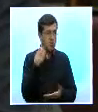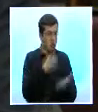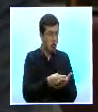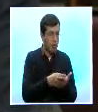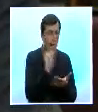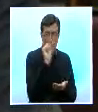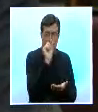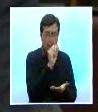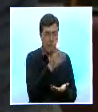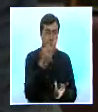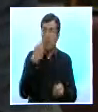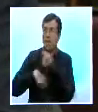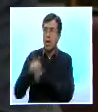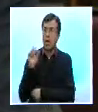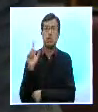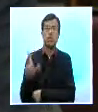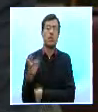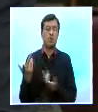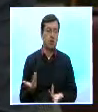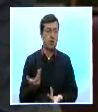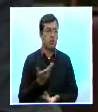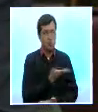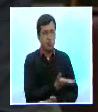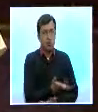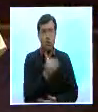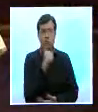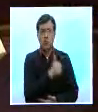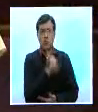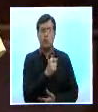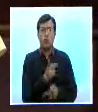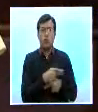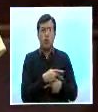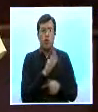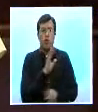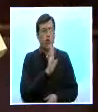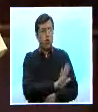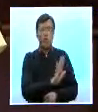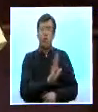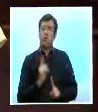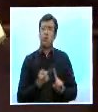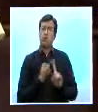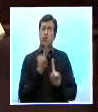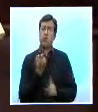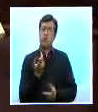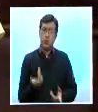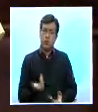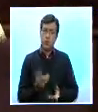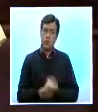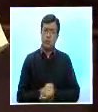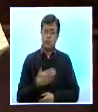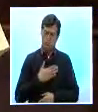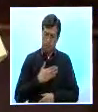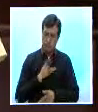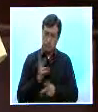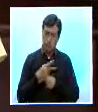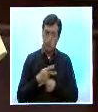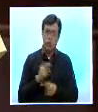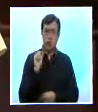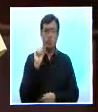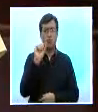a aquel que produce inicialmente en este caso el producto que efectivamente nosotros los productores somos los que menos